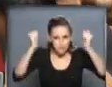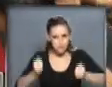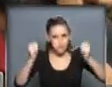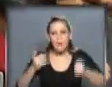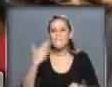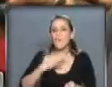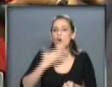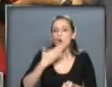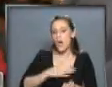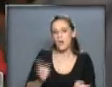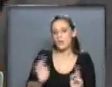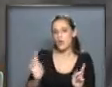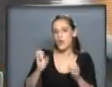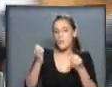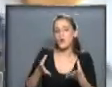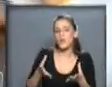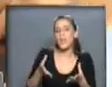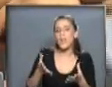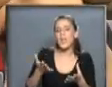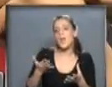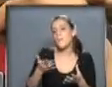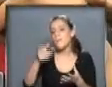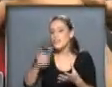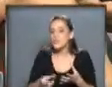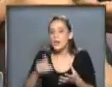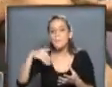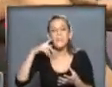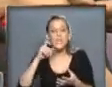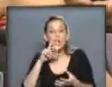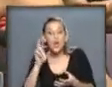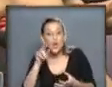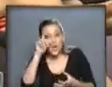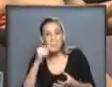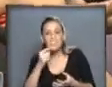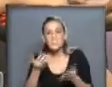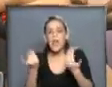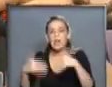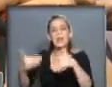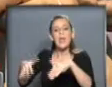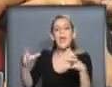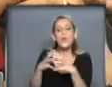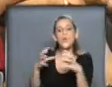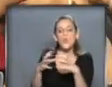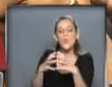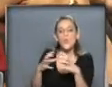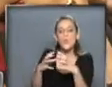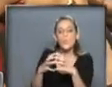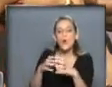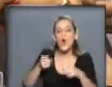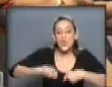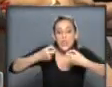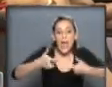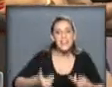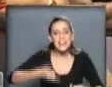la imputación que tiene Pablo es la de un encubrimiento agravado. El haber facilitado a Maximiliano Massaro un teléfono celular para que